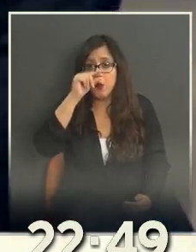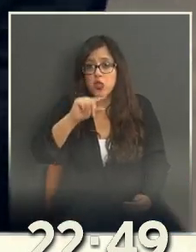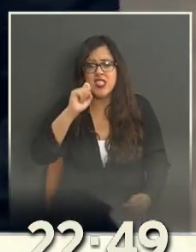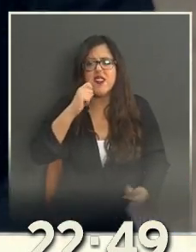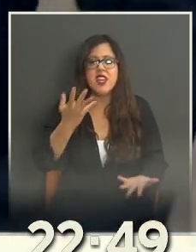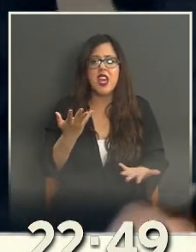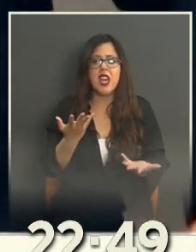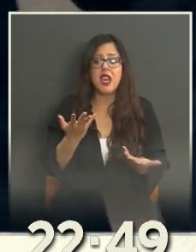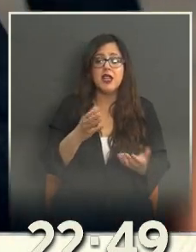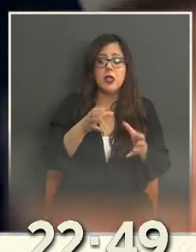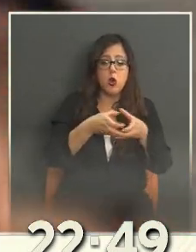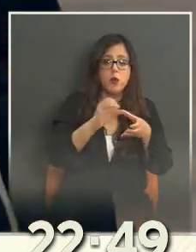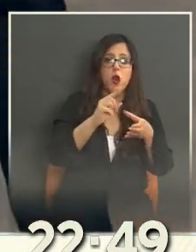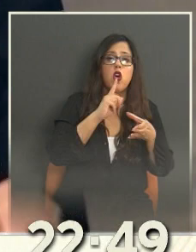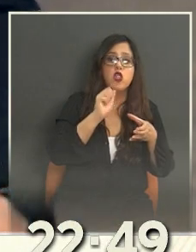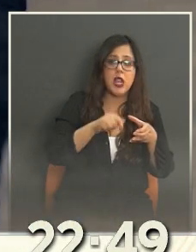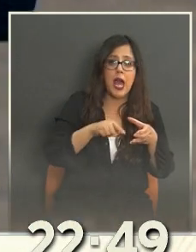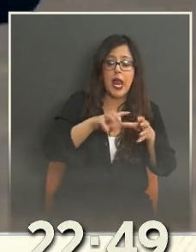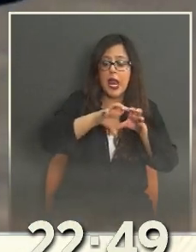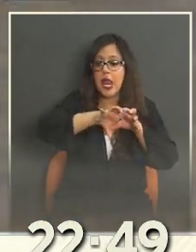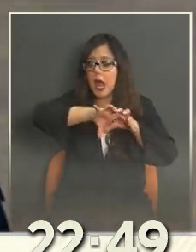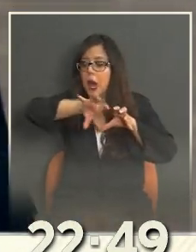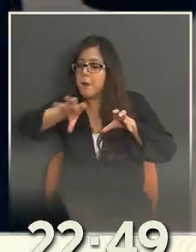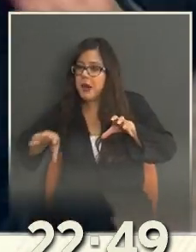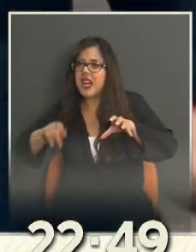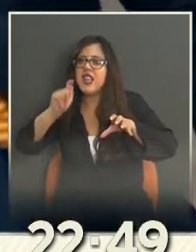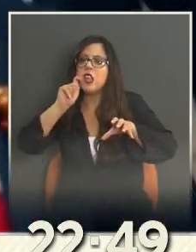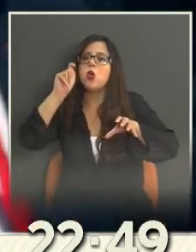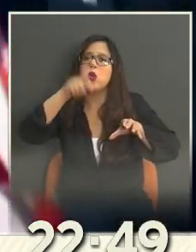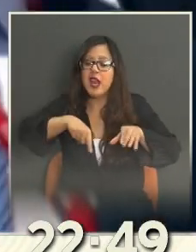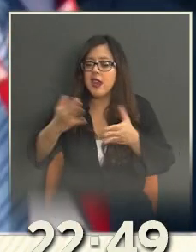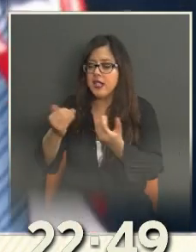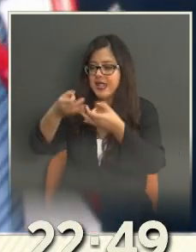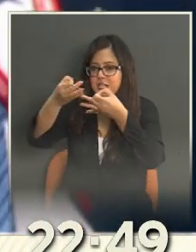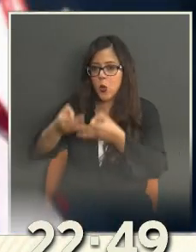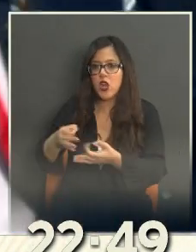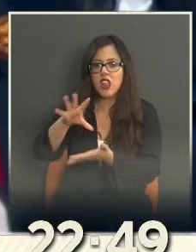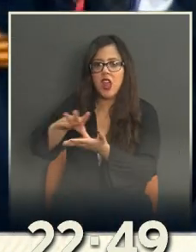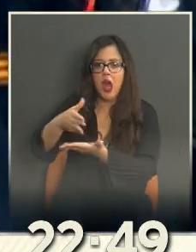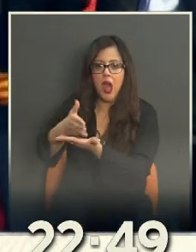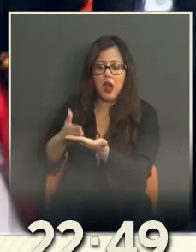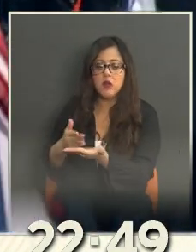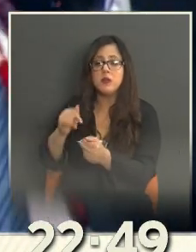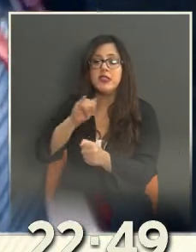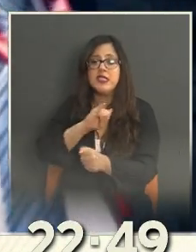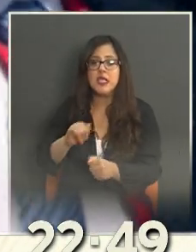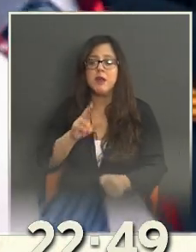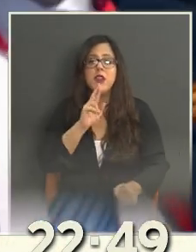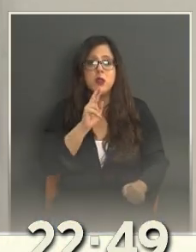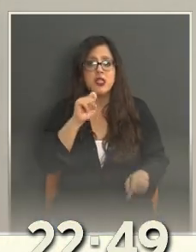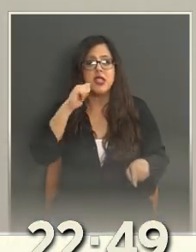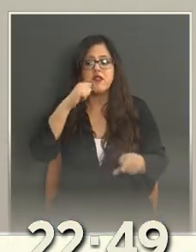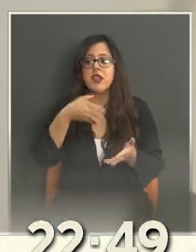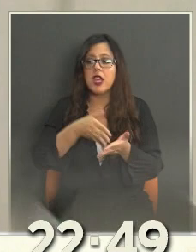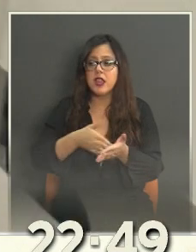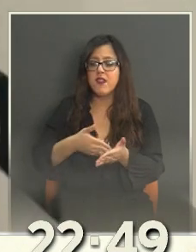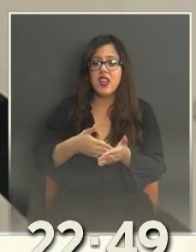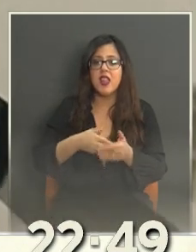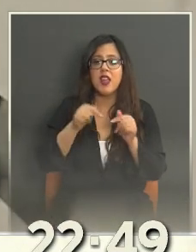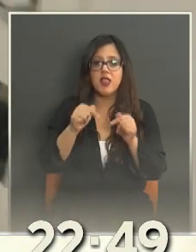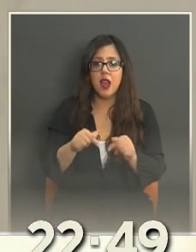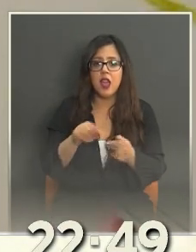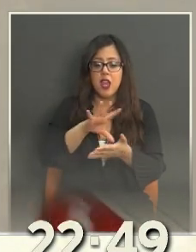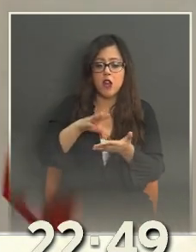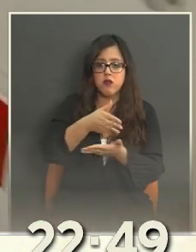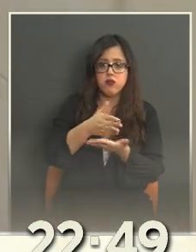lo que necesita la seguridad sus fronteras es un tremendo espacio desde siempre rusia ha tenido una debilidad en las fronteras y lo que